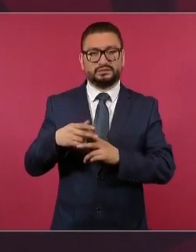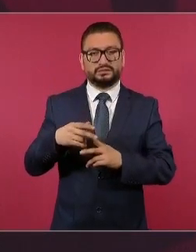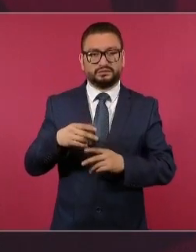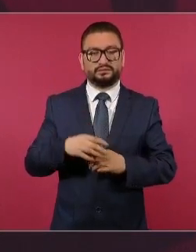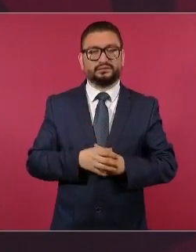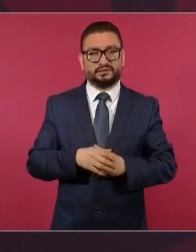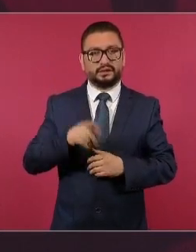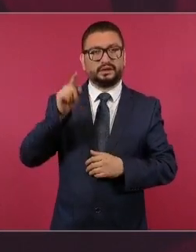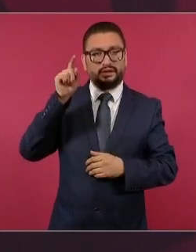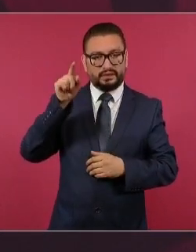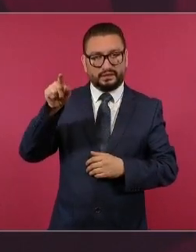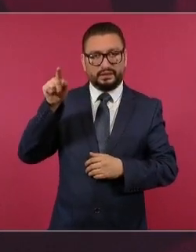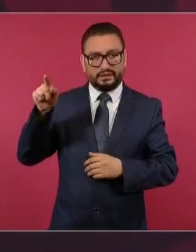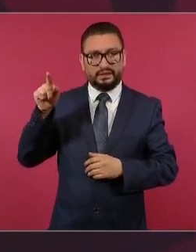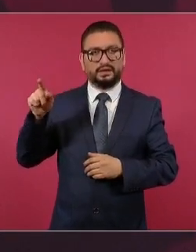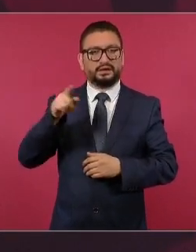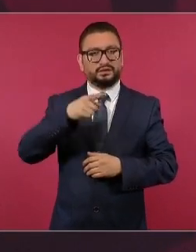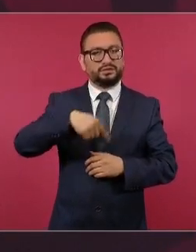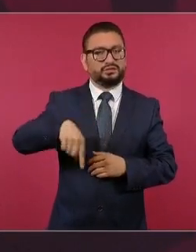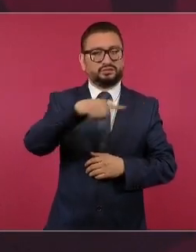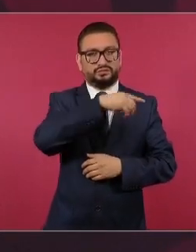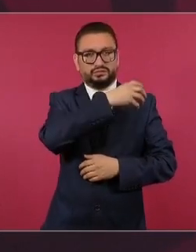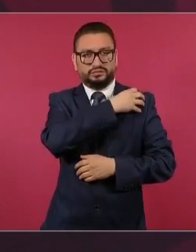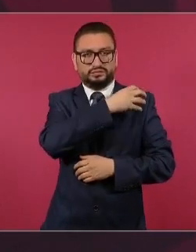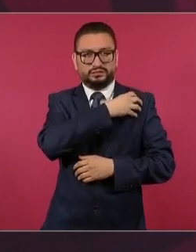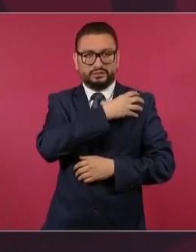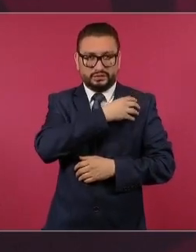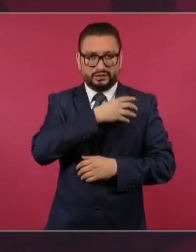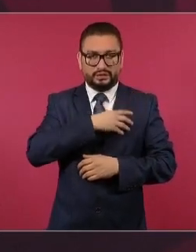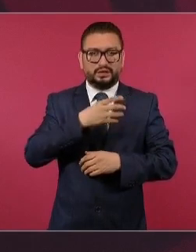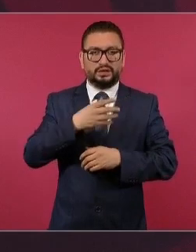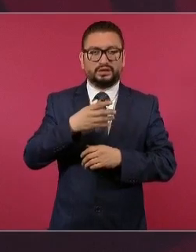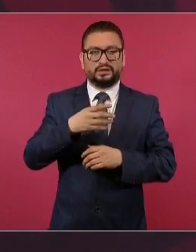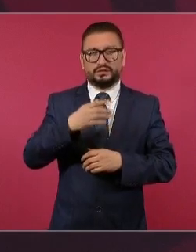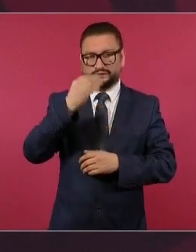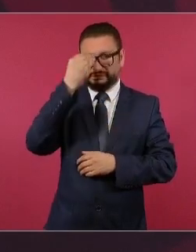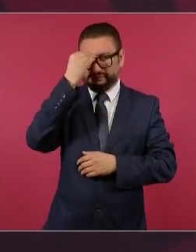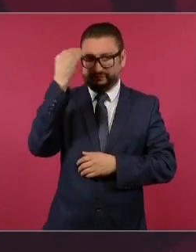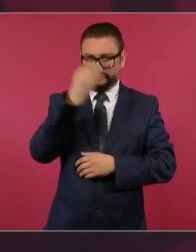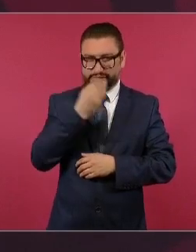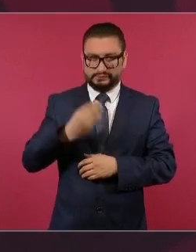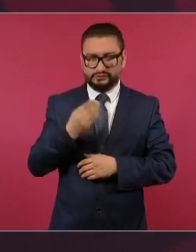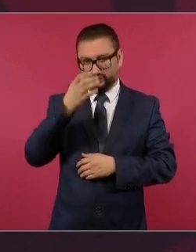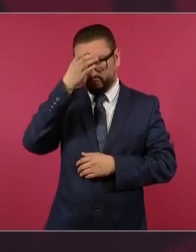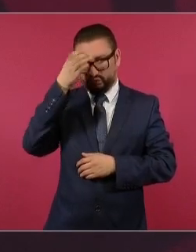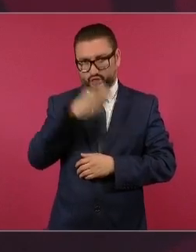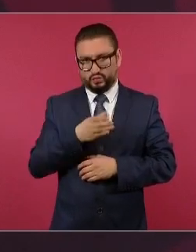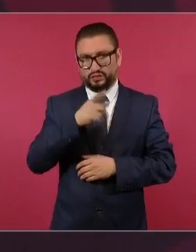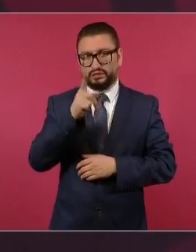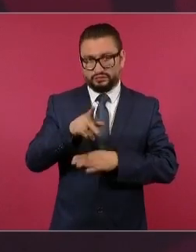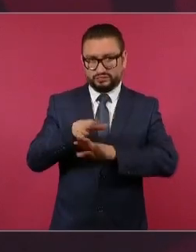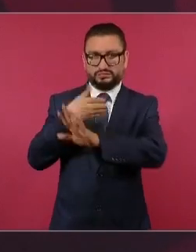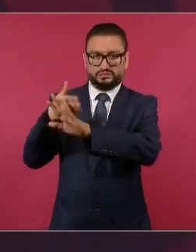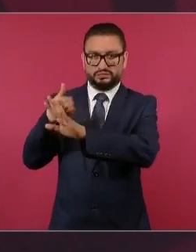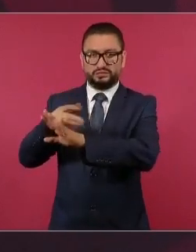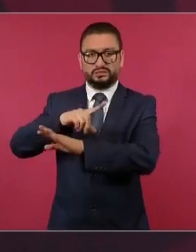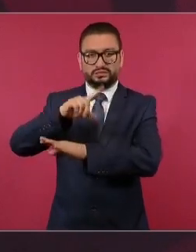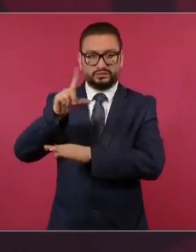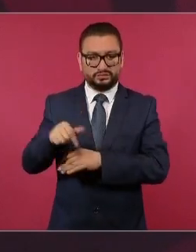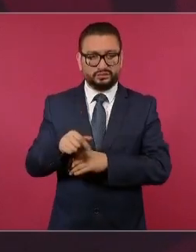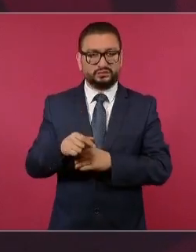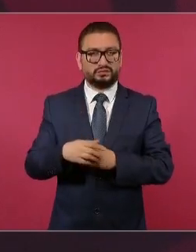entrenarse todos los generales más despiadados, los que después participaron en el